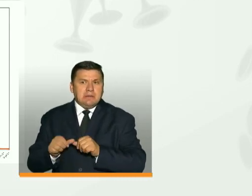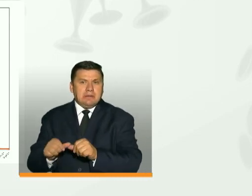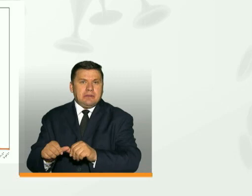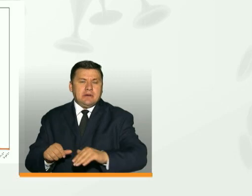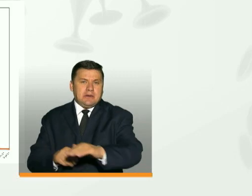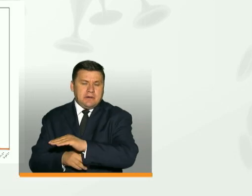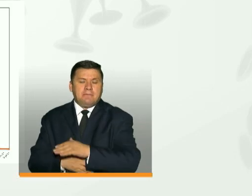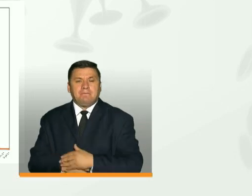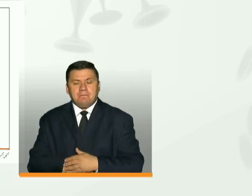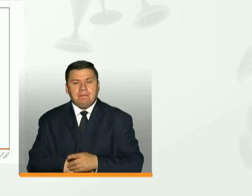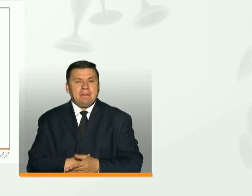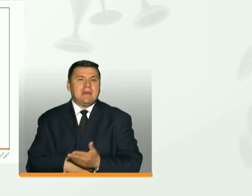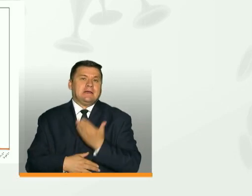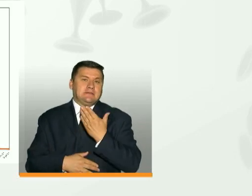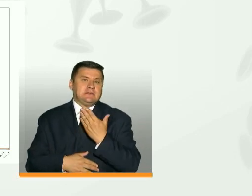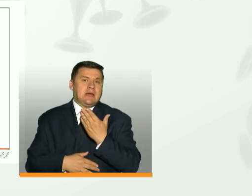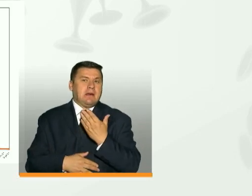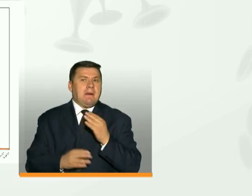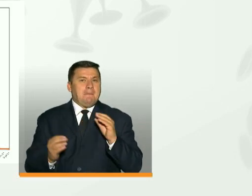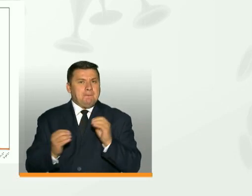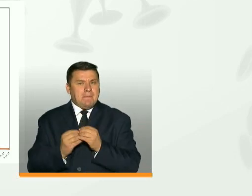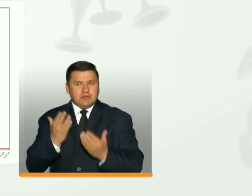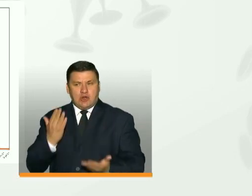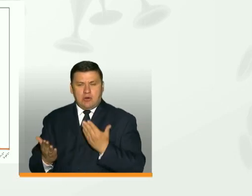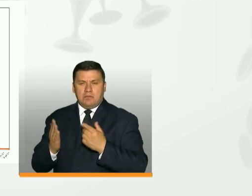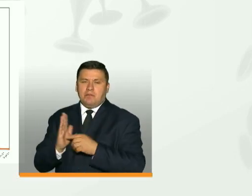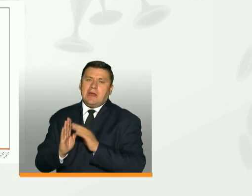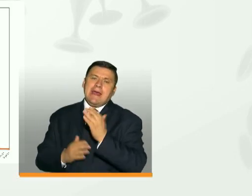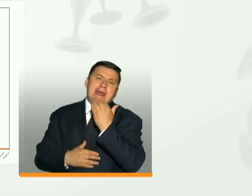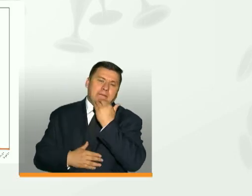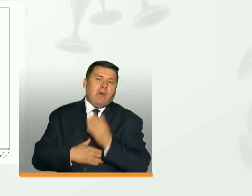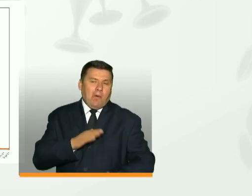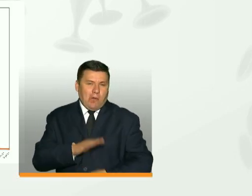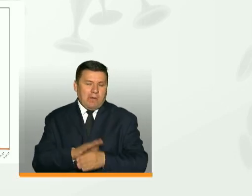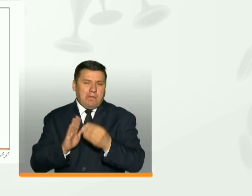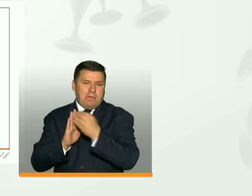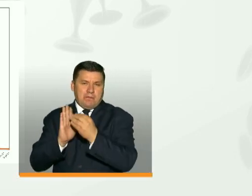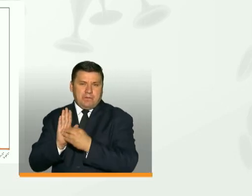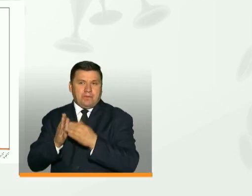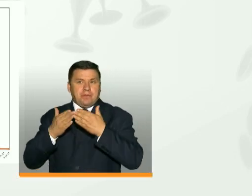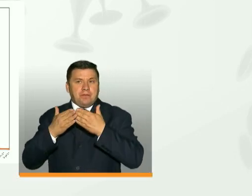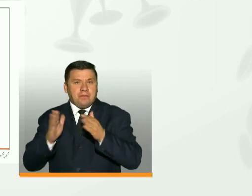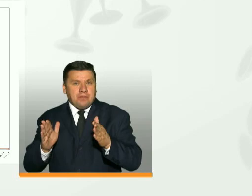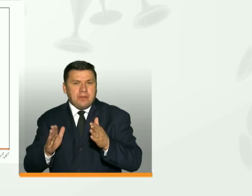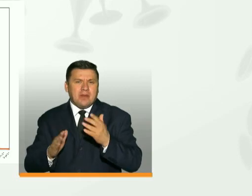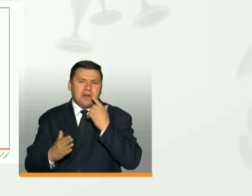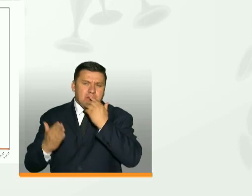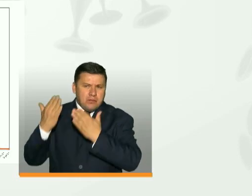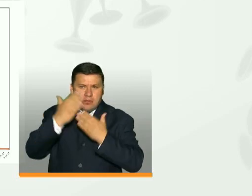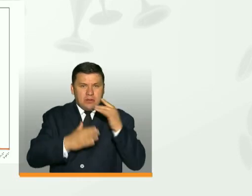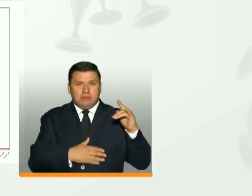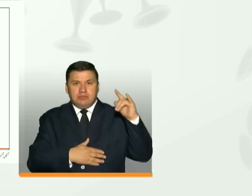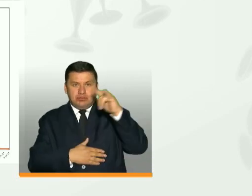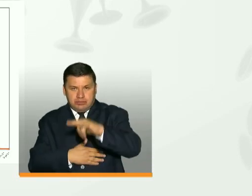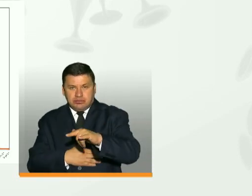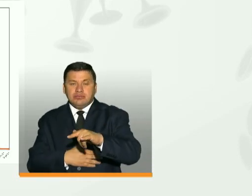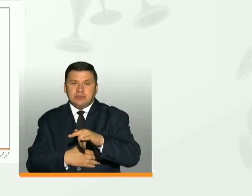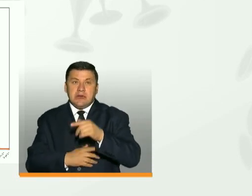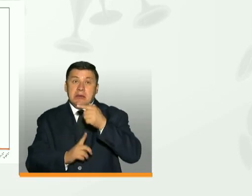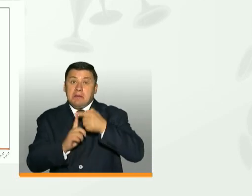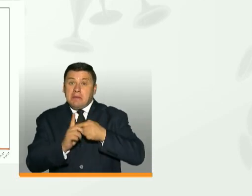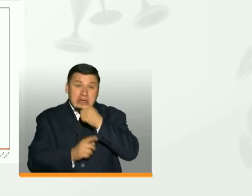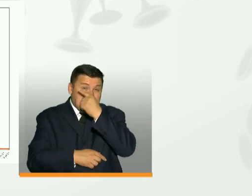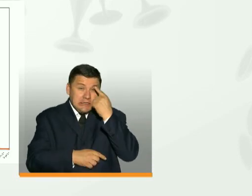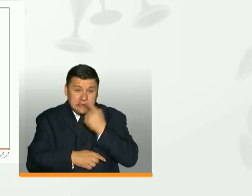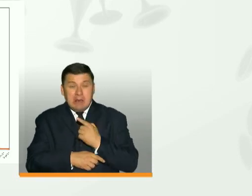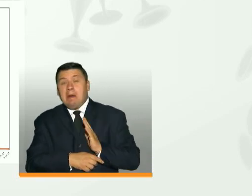epidemia. Eso nos ha permitido proyectar algunas opciones, como por ejemplo la apertura de pilotos de aeropuertos para el mes de